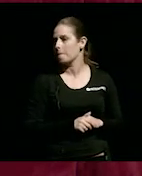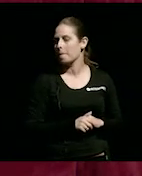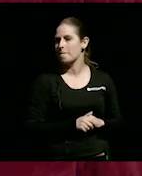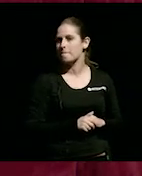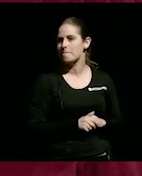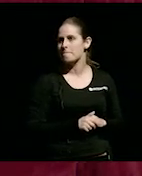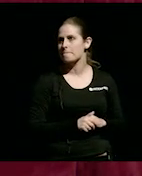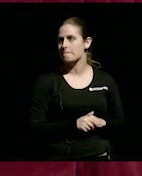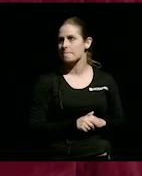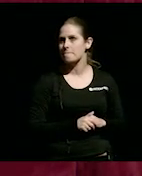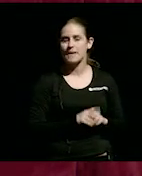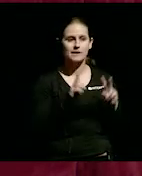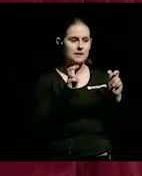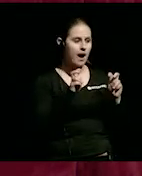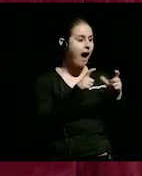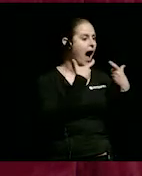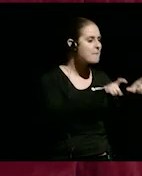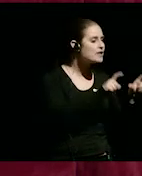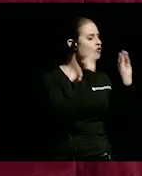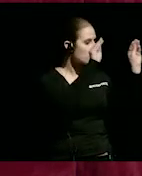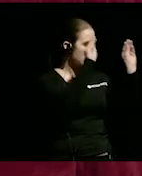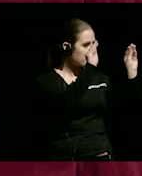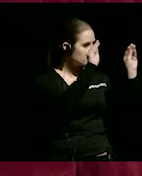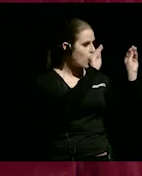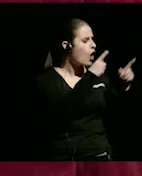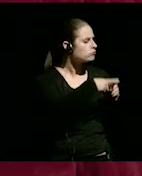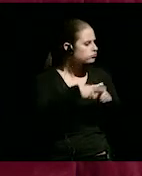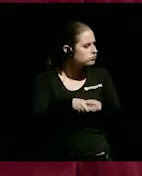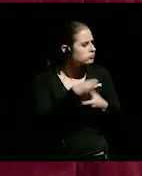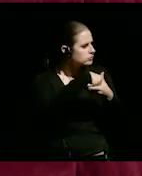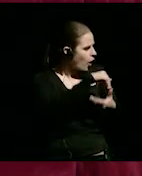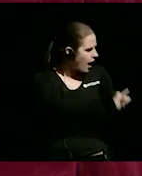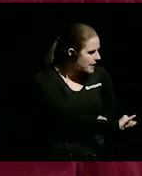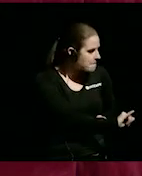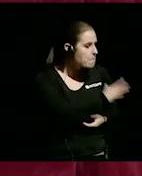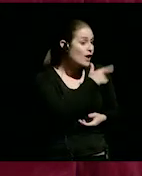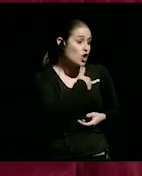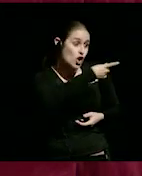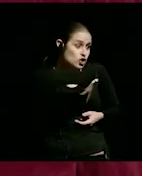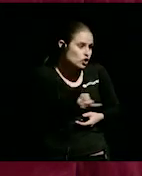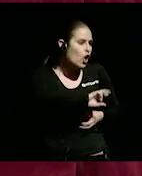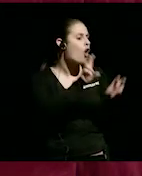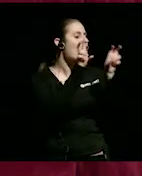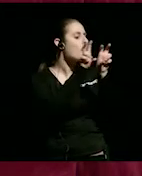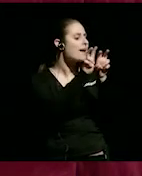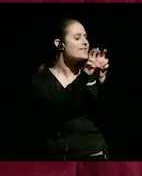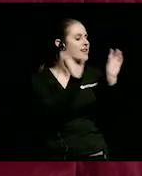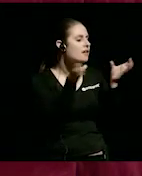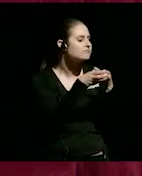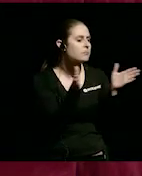cosas dentro del ámbito de la formación, porque somos una compañía pequeña y hacemos una por una.